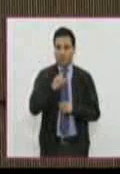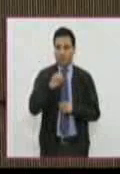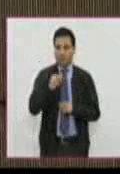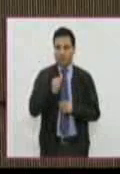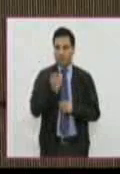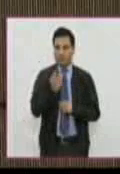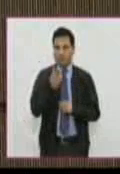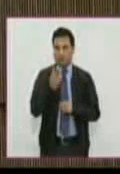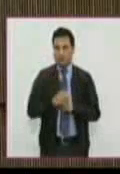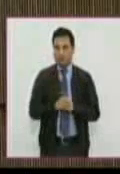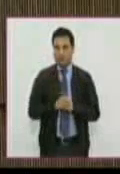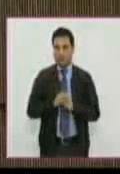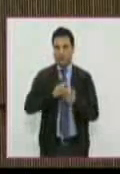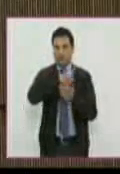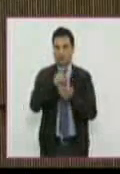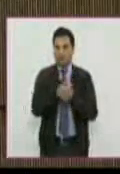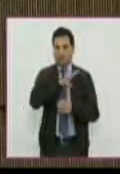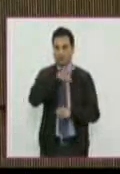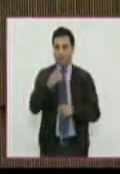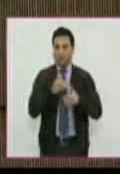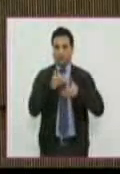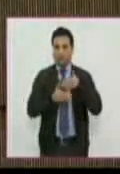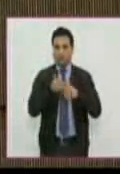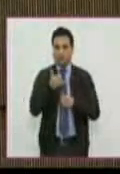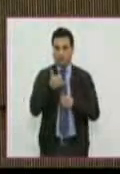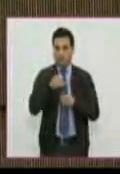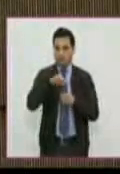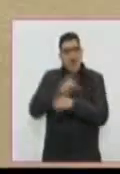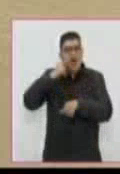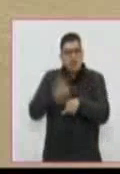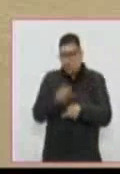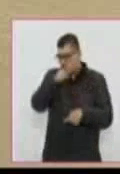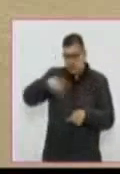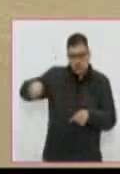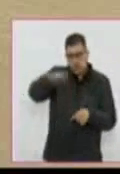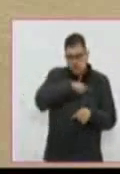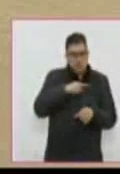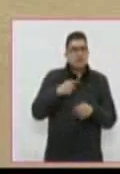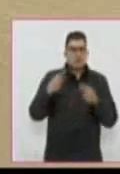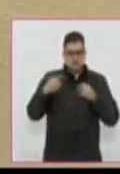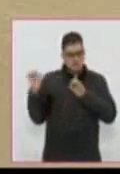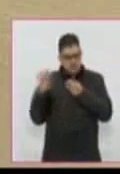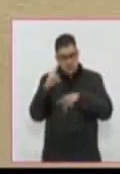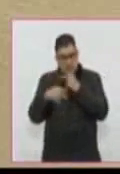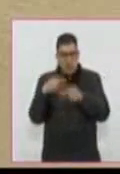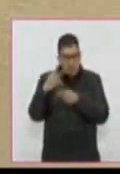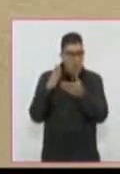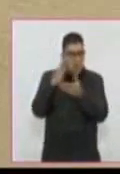mezcla entre religión y política, y yo por eso me opuse terminantemente a votar a favor de